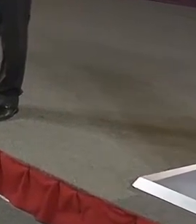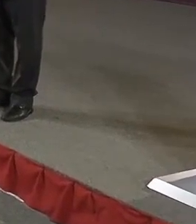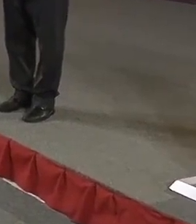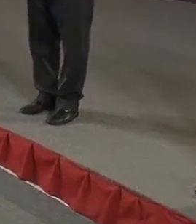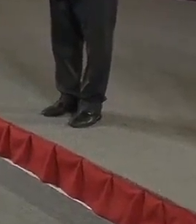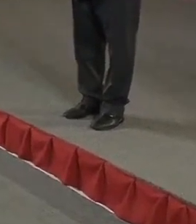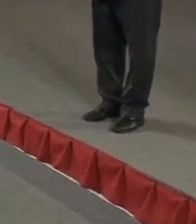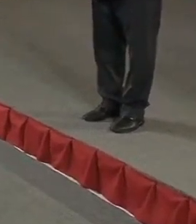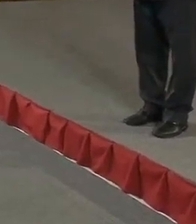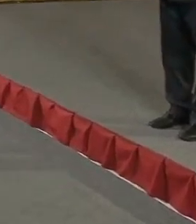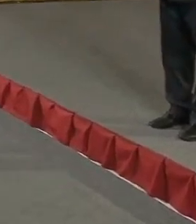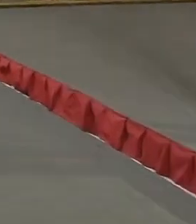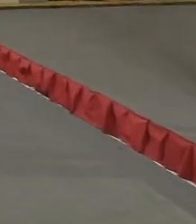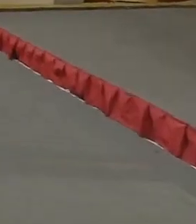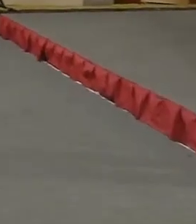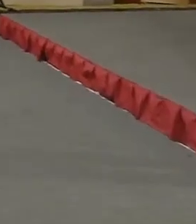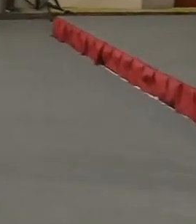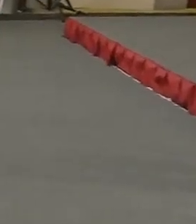Hacemos un receso.